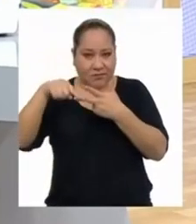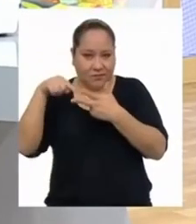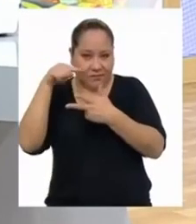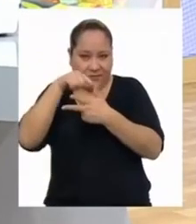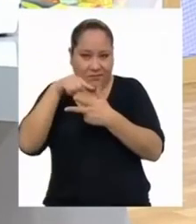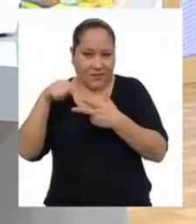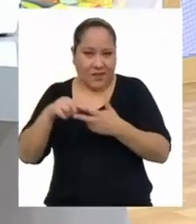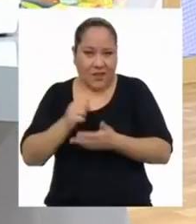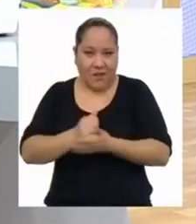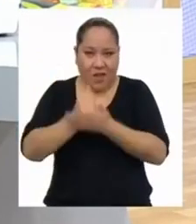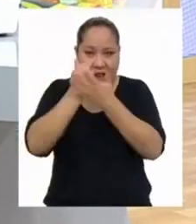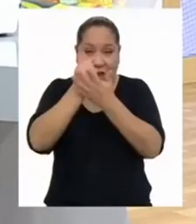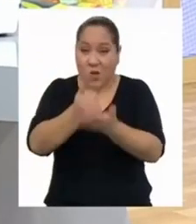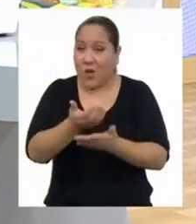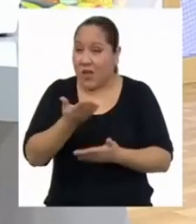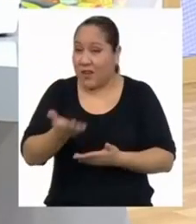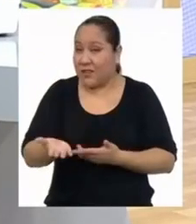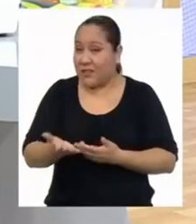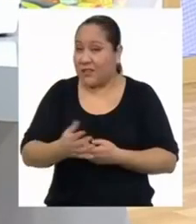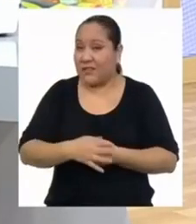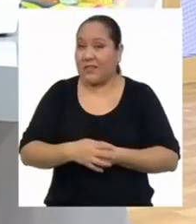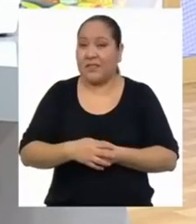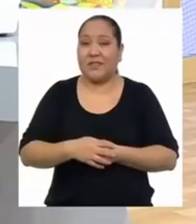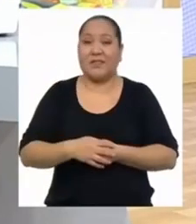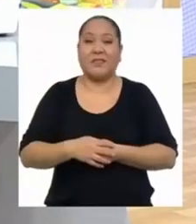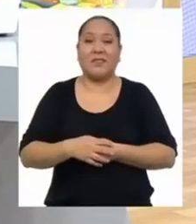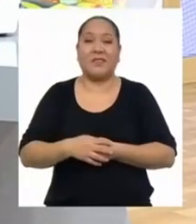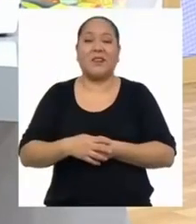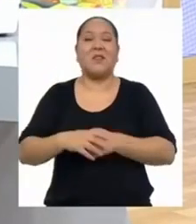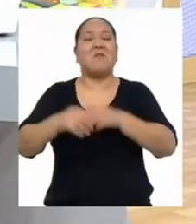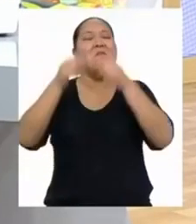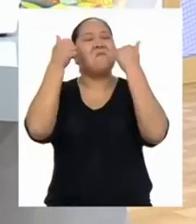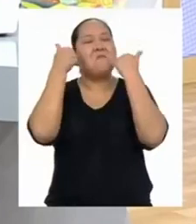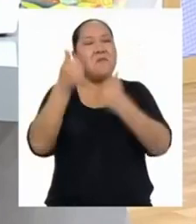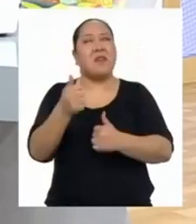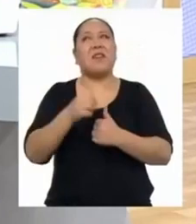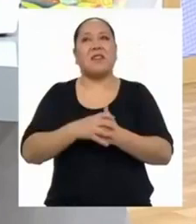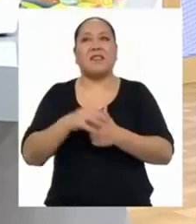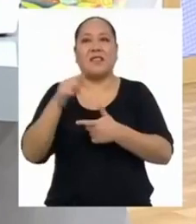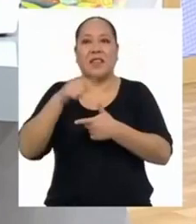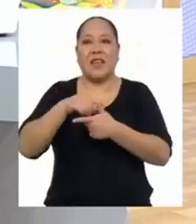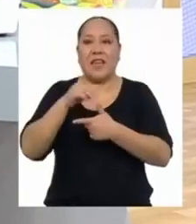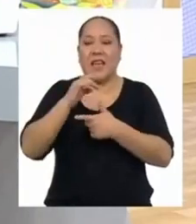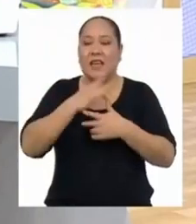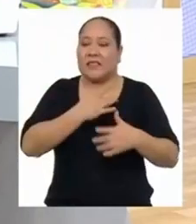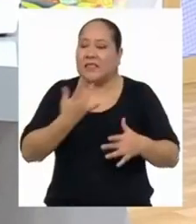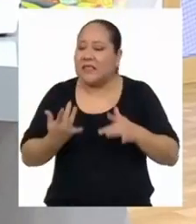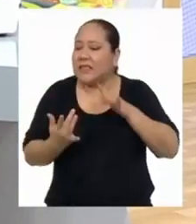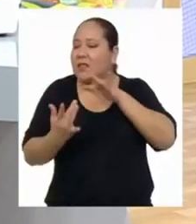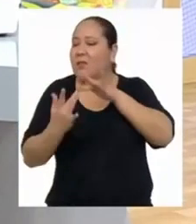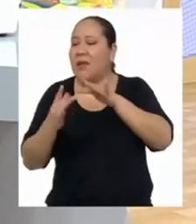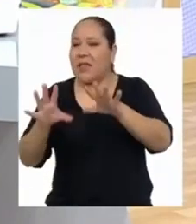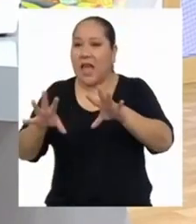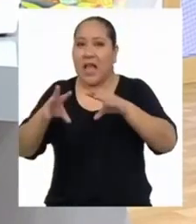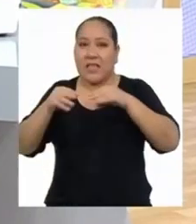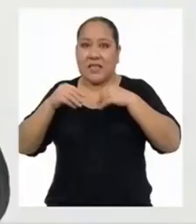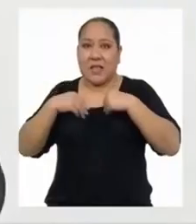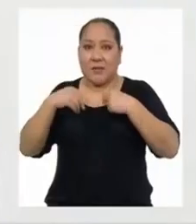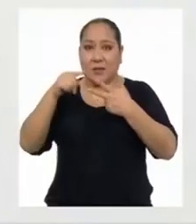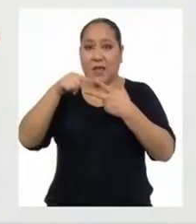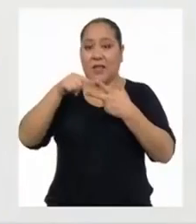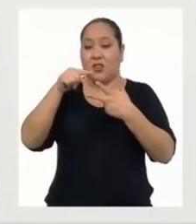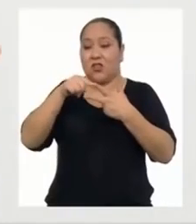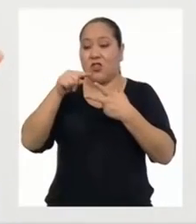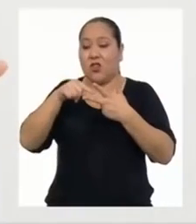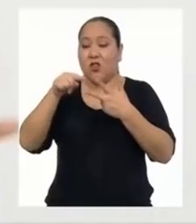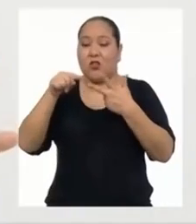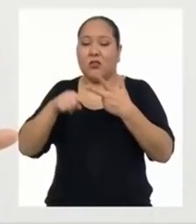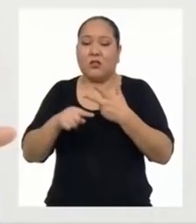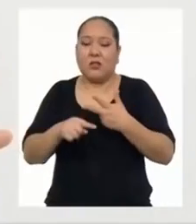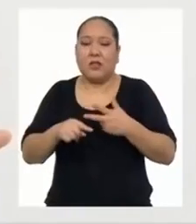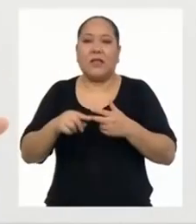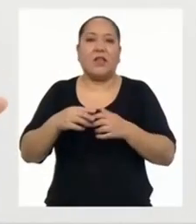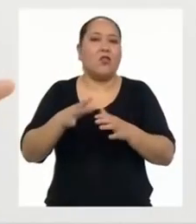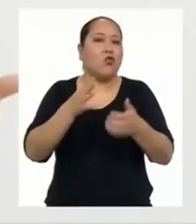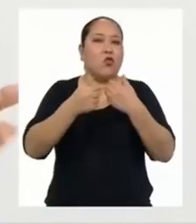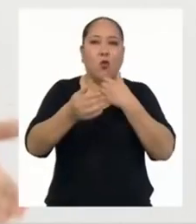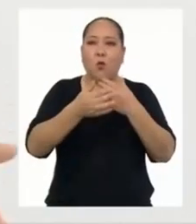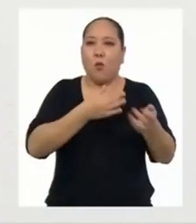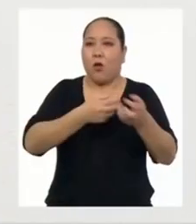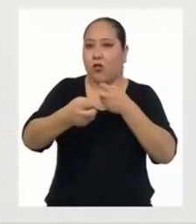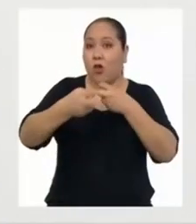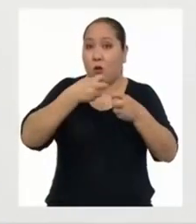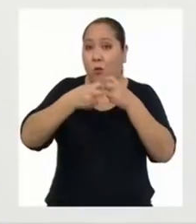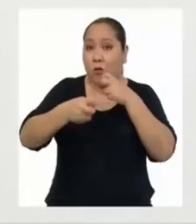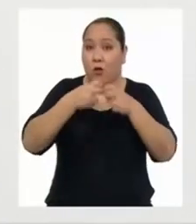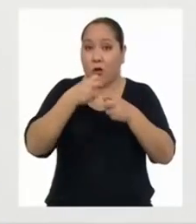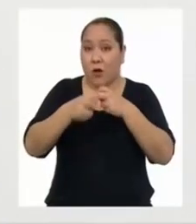una situación así? Muy bien, la empatía, la tolerancia y la resiliencia. Tampoco olvides que